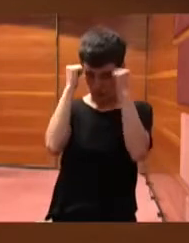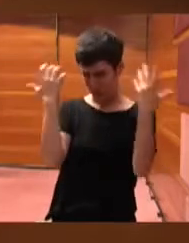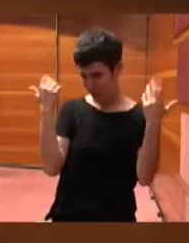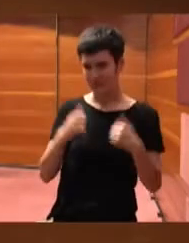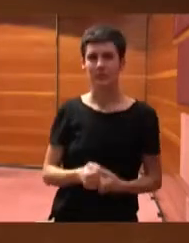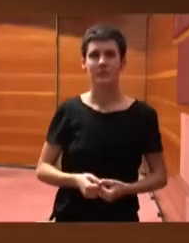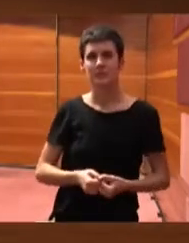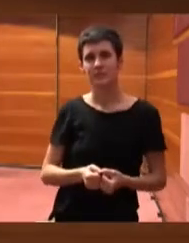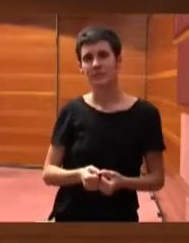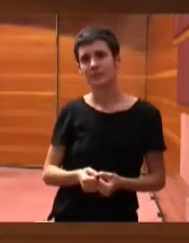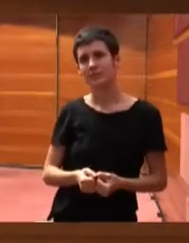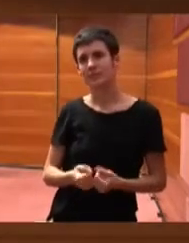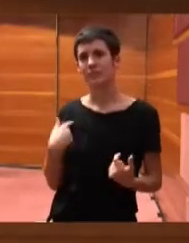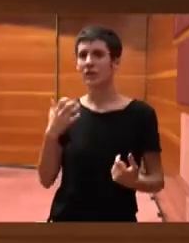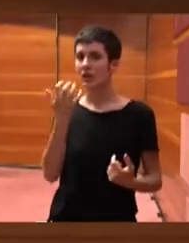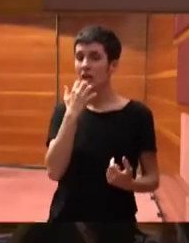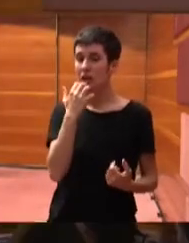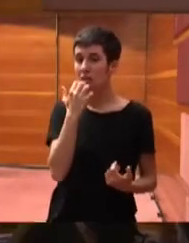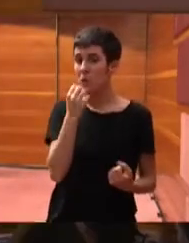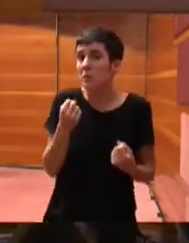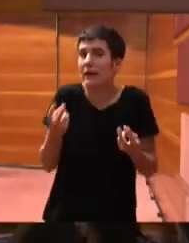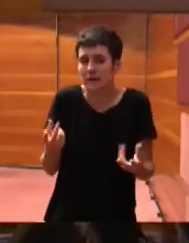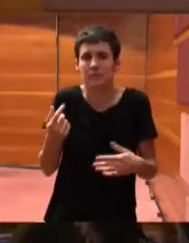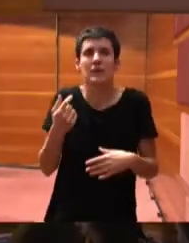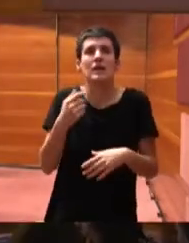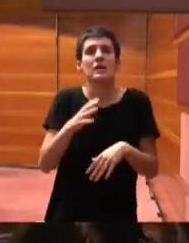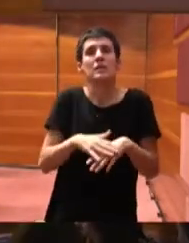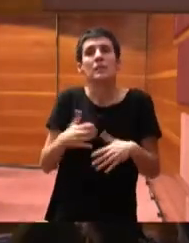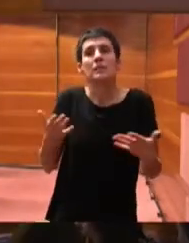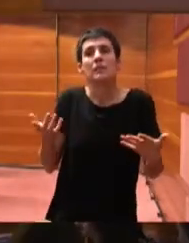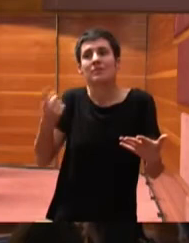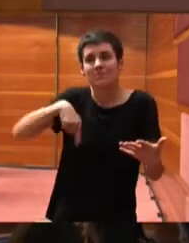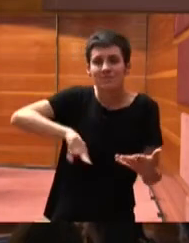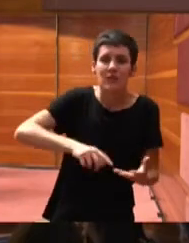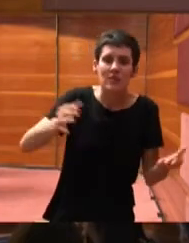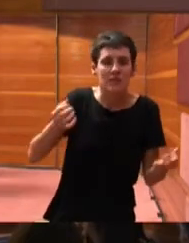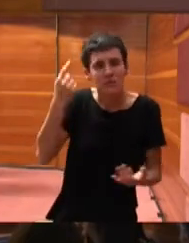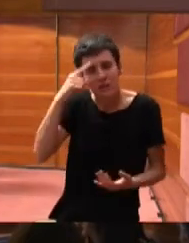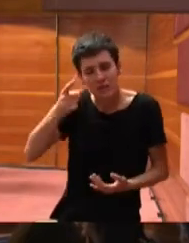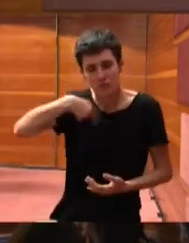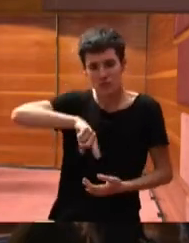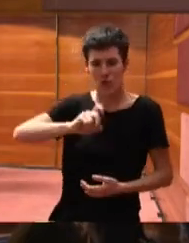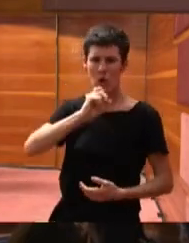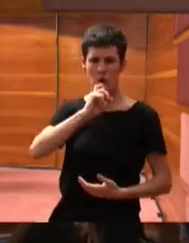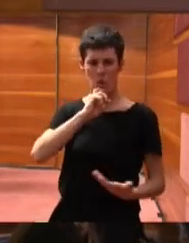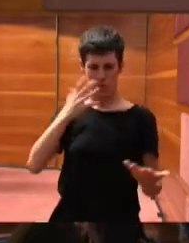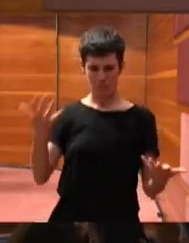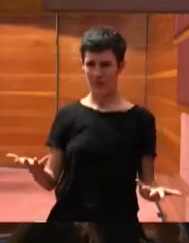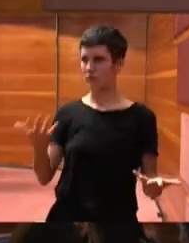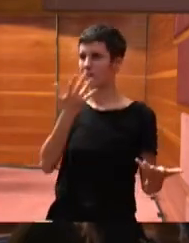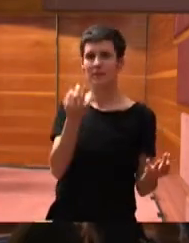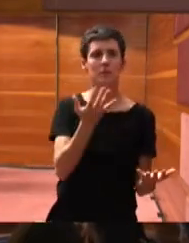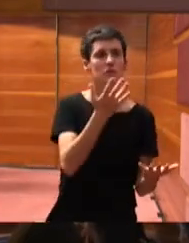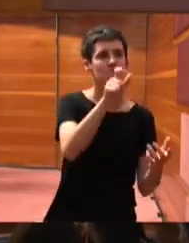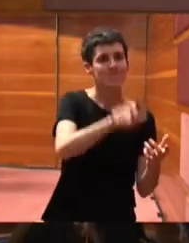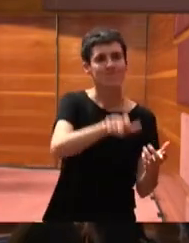Bueno, ¿para qué os pongo este ejemplo? Para que sepamos muy bien en qué estamos. Nos tenemos que conocer